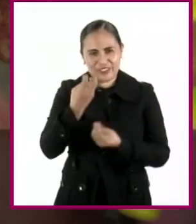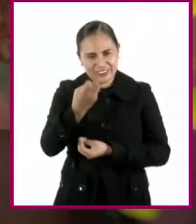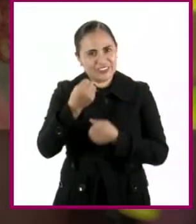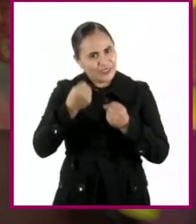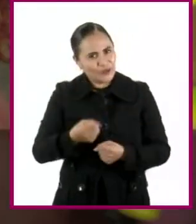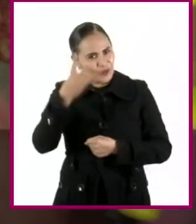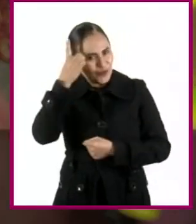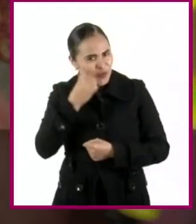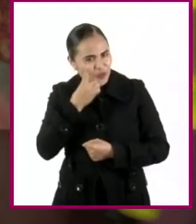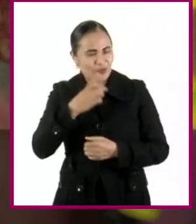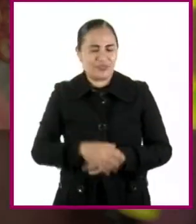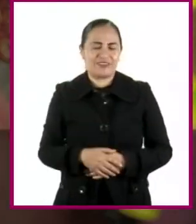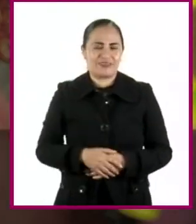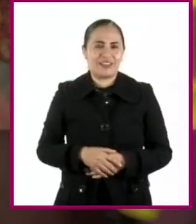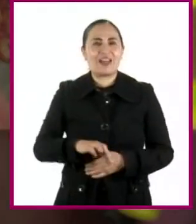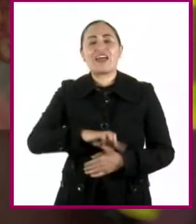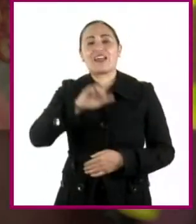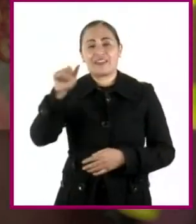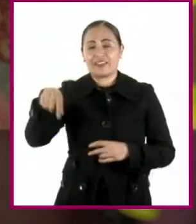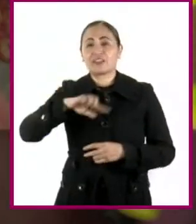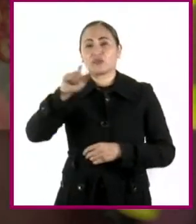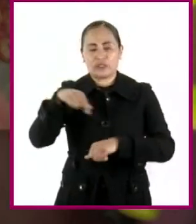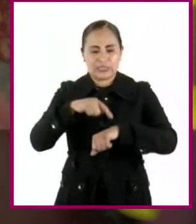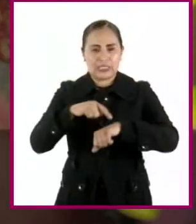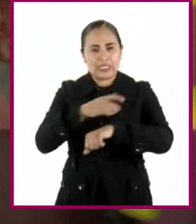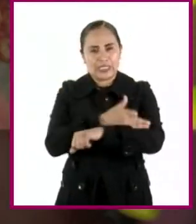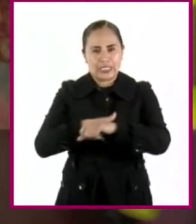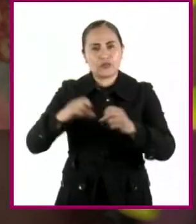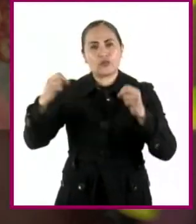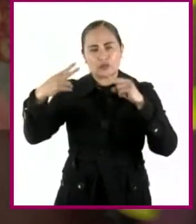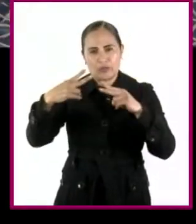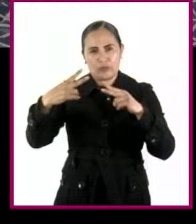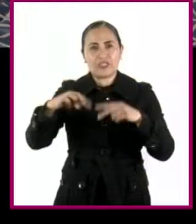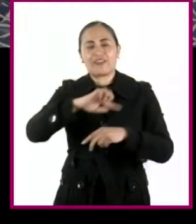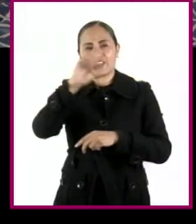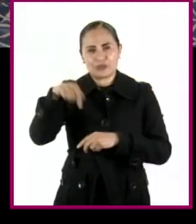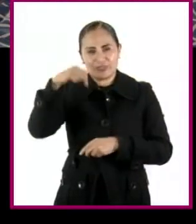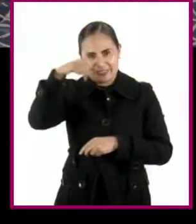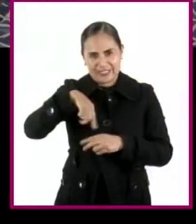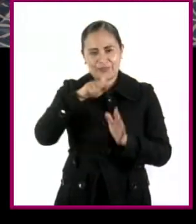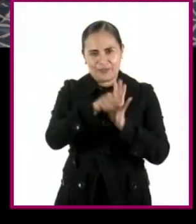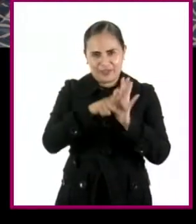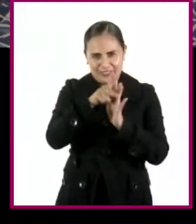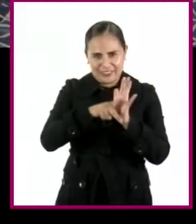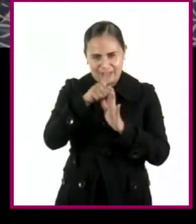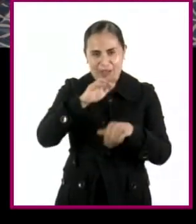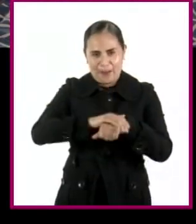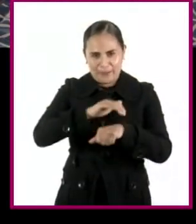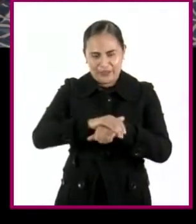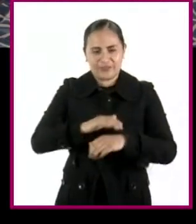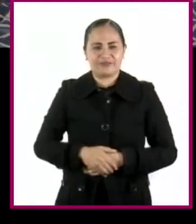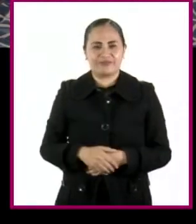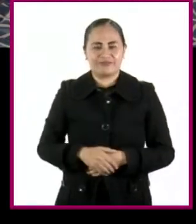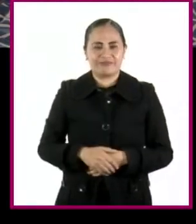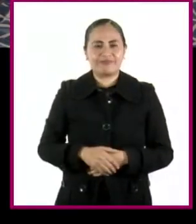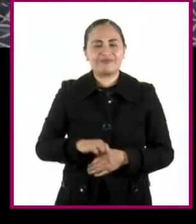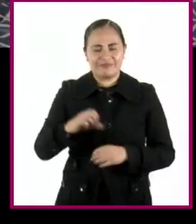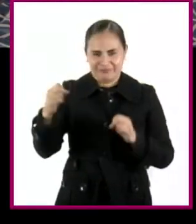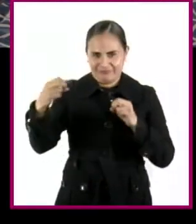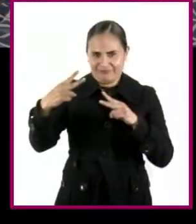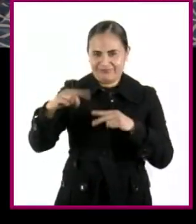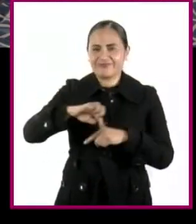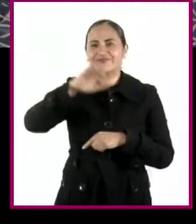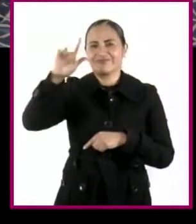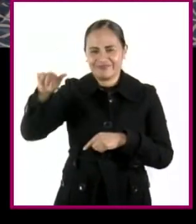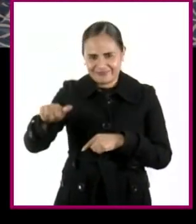Nos vemos en el kiosco al rato y después con nuestros compañeros en nuestro blog. Hasta un ratón, pequeña Saltamontes.